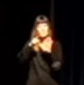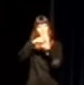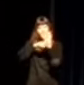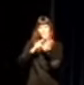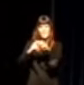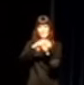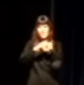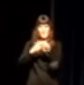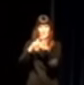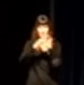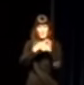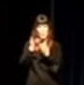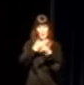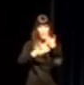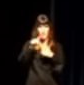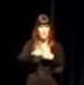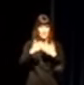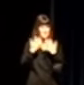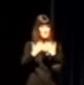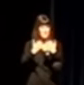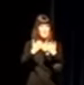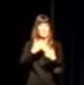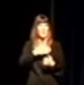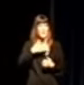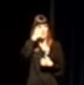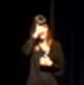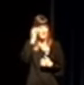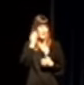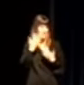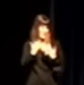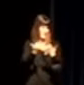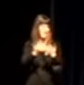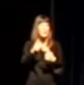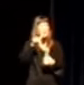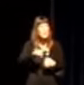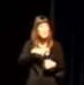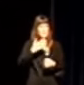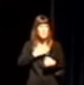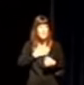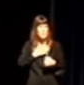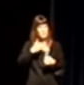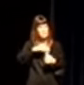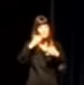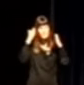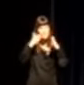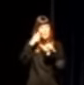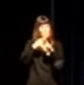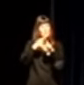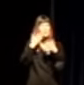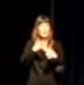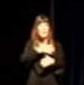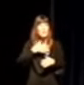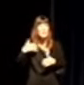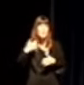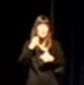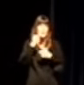gaude. Eta gaur eta bihar artean asmoa daukagu erakusleio bat egiteko. Adituen